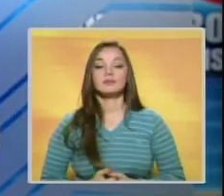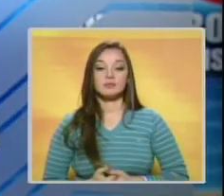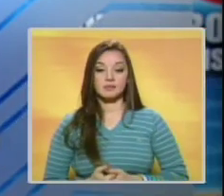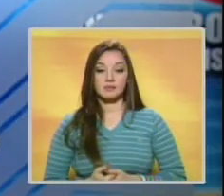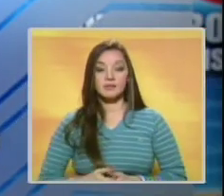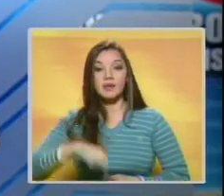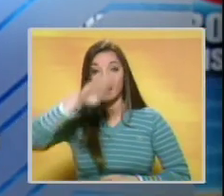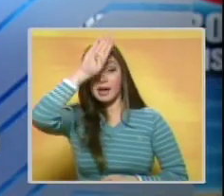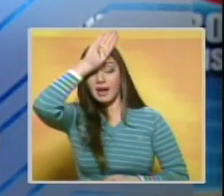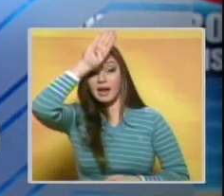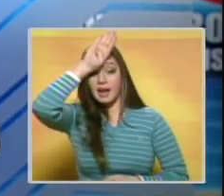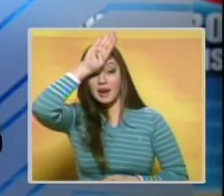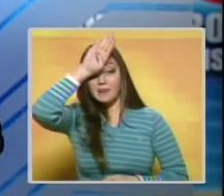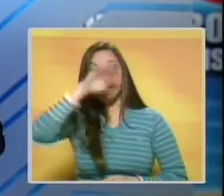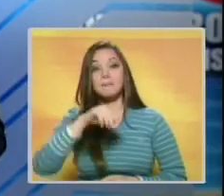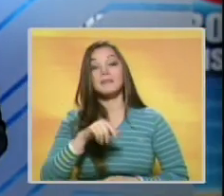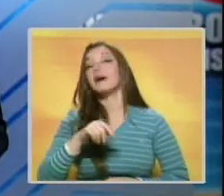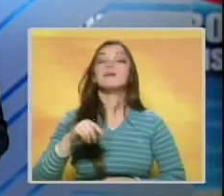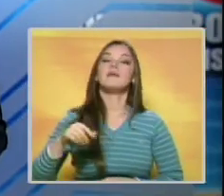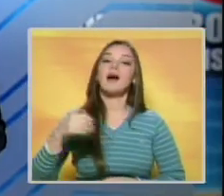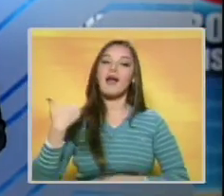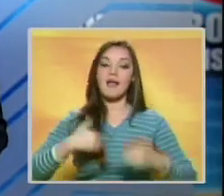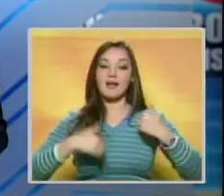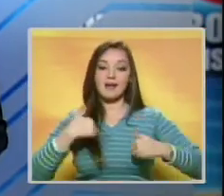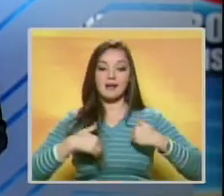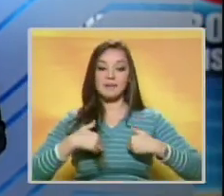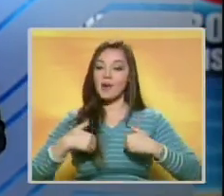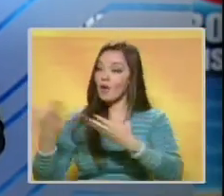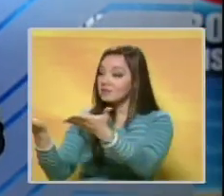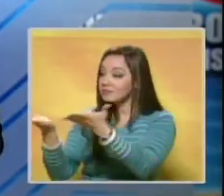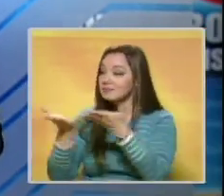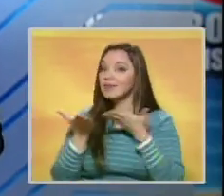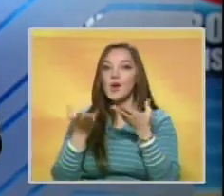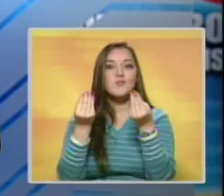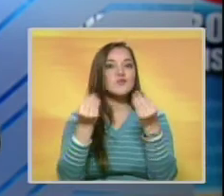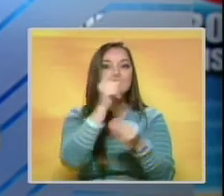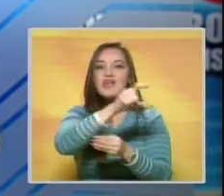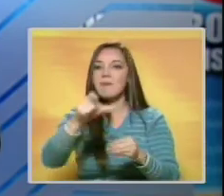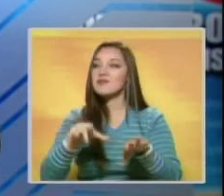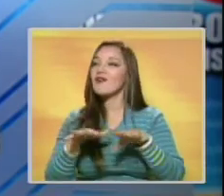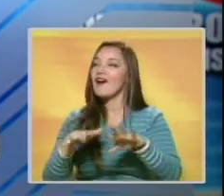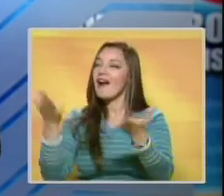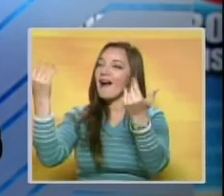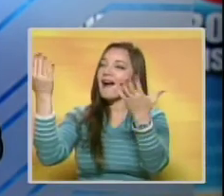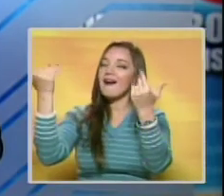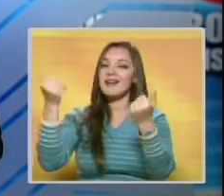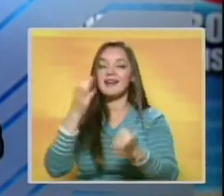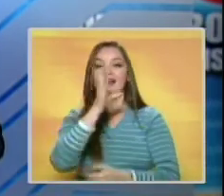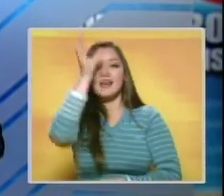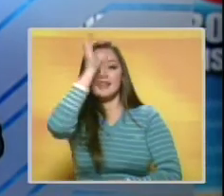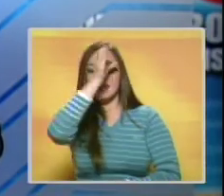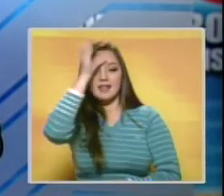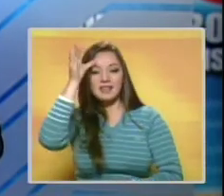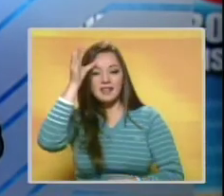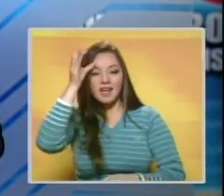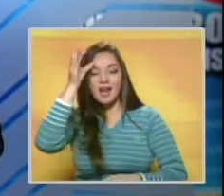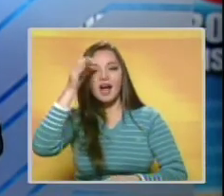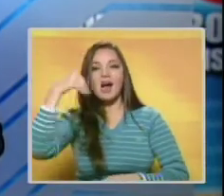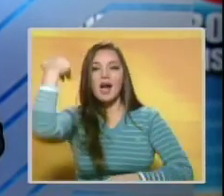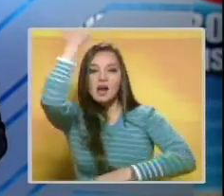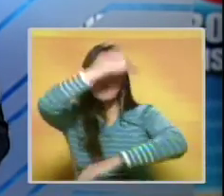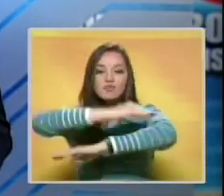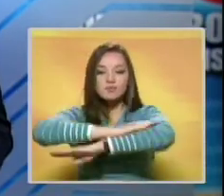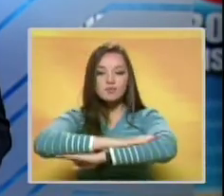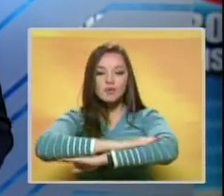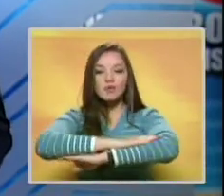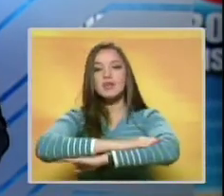El Papa Francisco fue recibido este miércoles en Sri Lanka por miles de personas, entre cristianos, budistas, musulmanes e